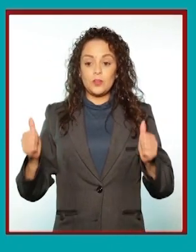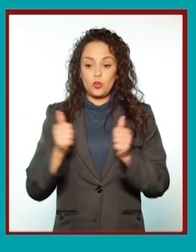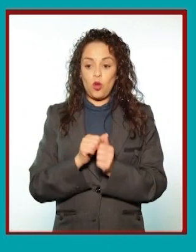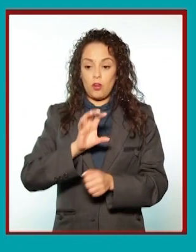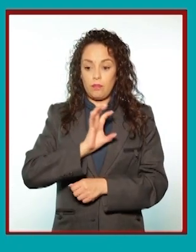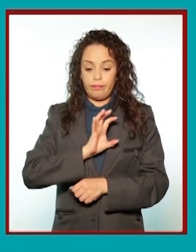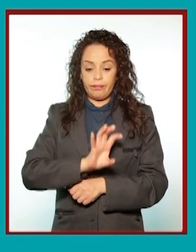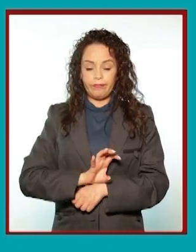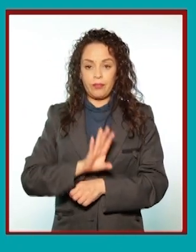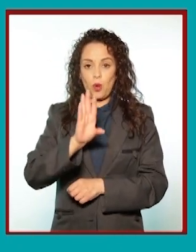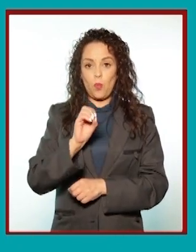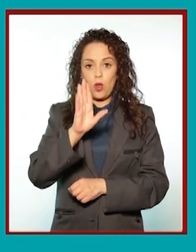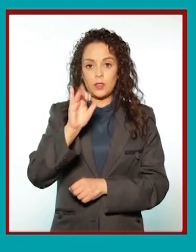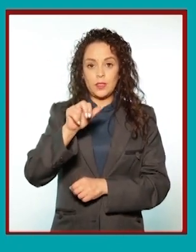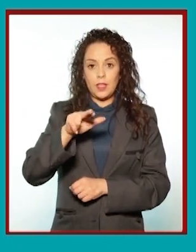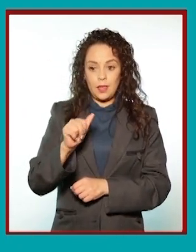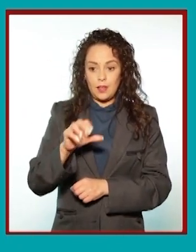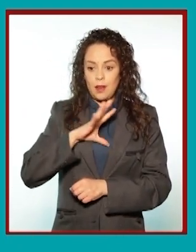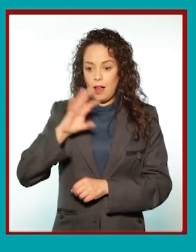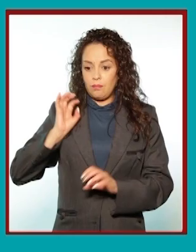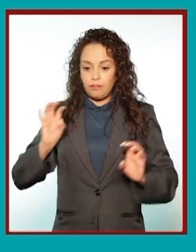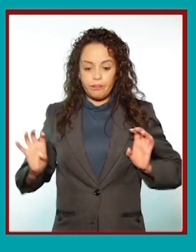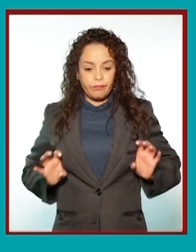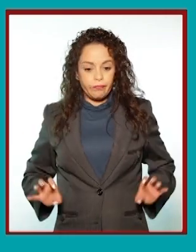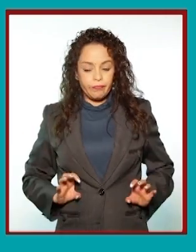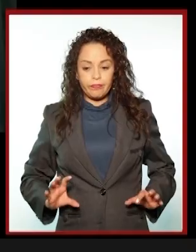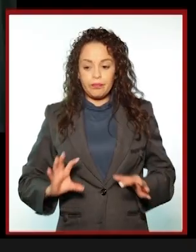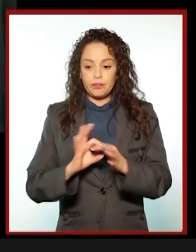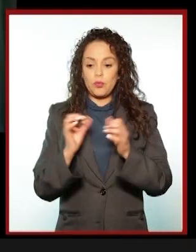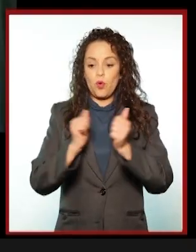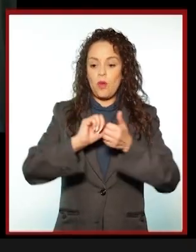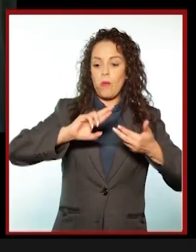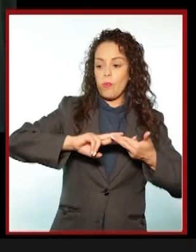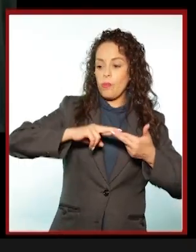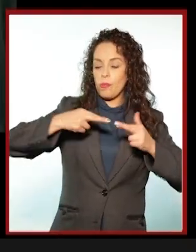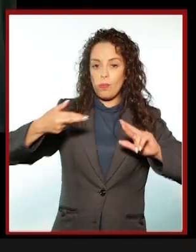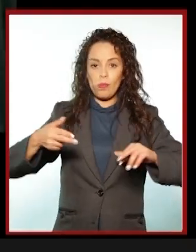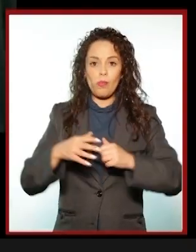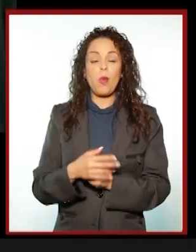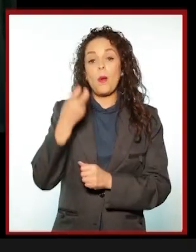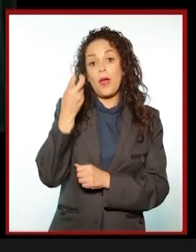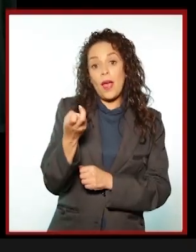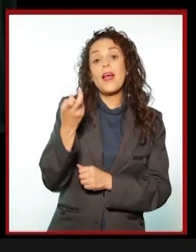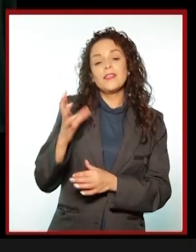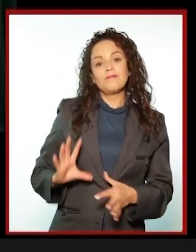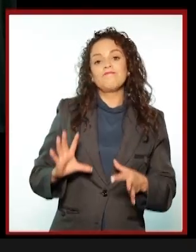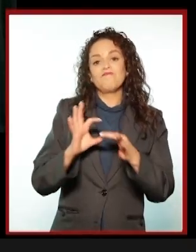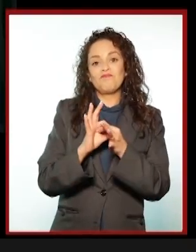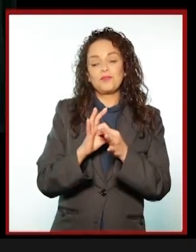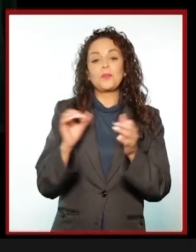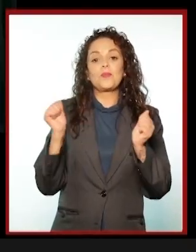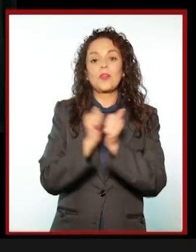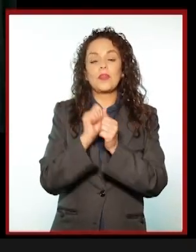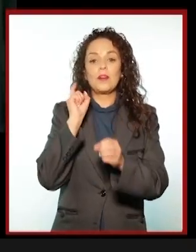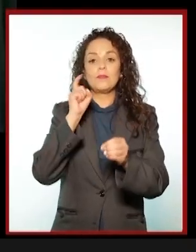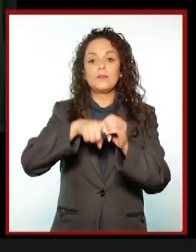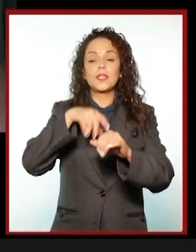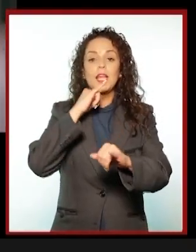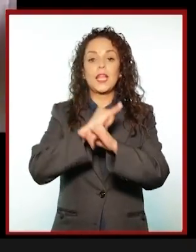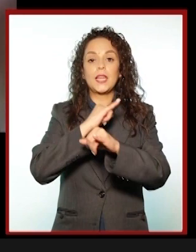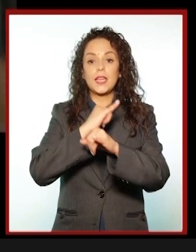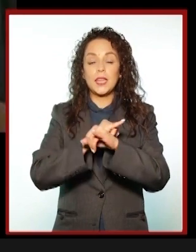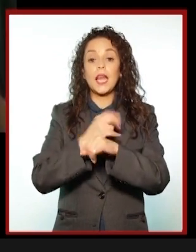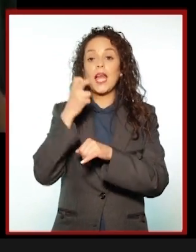textil que tiene estas pequeñas bocinas por todas partes conectadas también con hilos conductivos, se conecta a